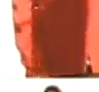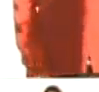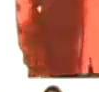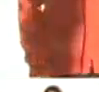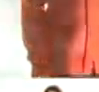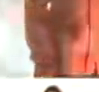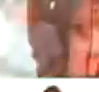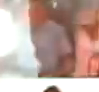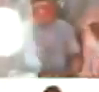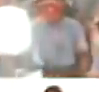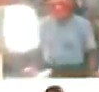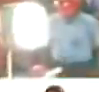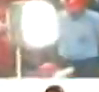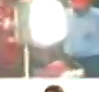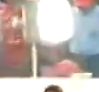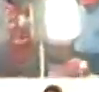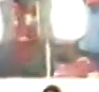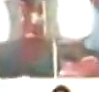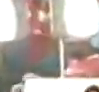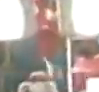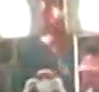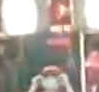gracias, gracias.